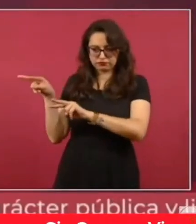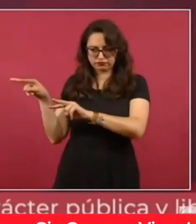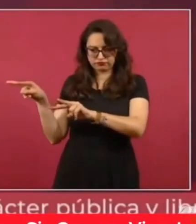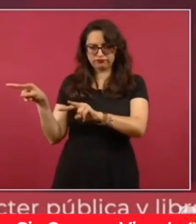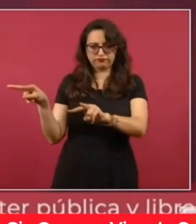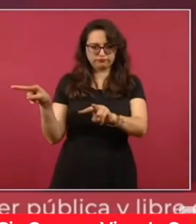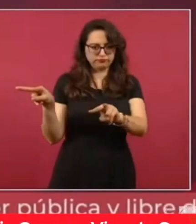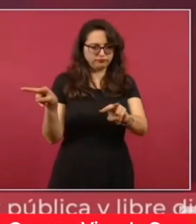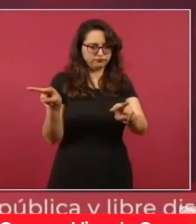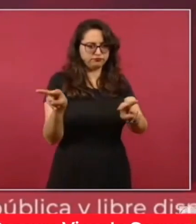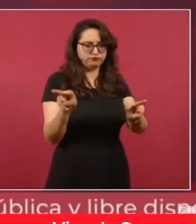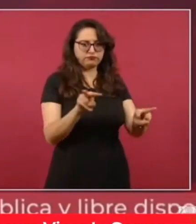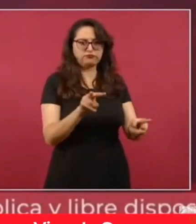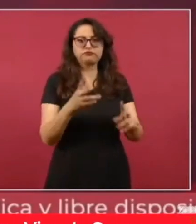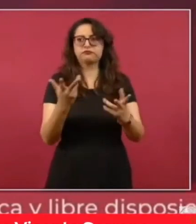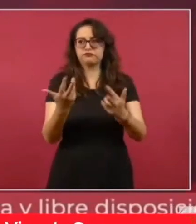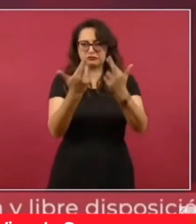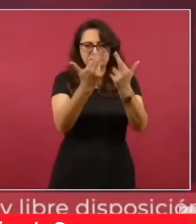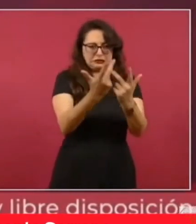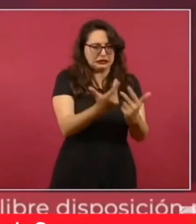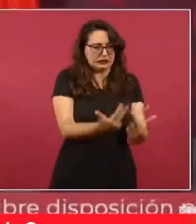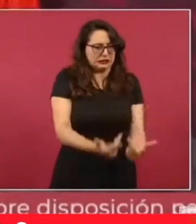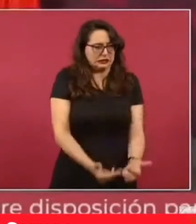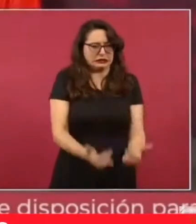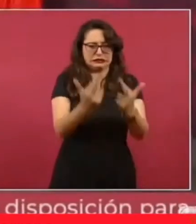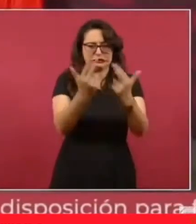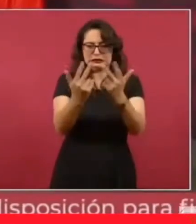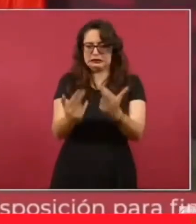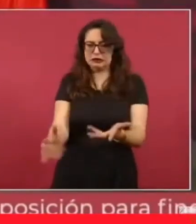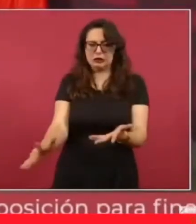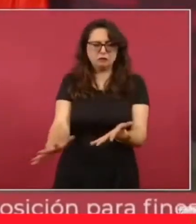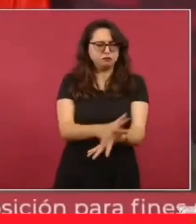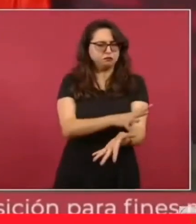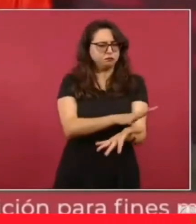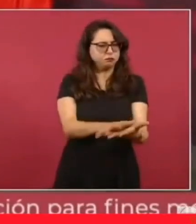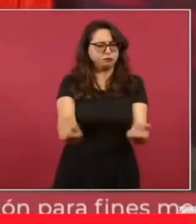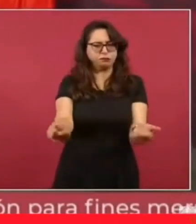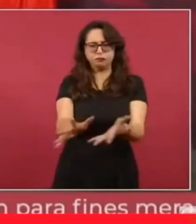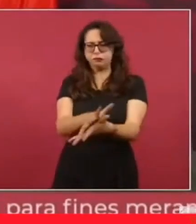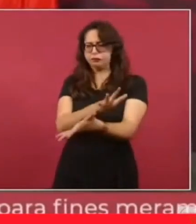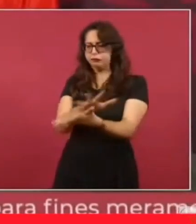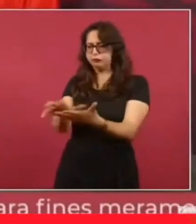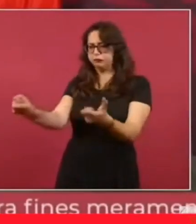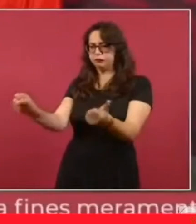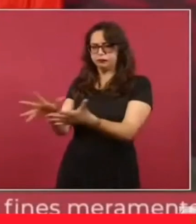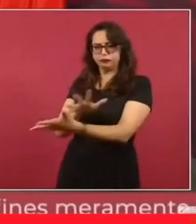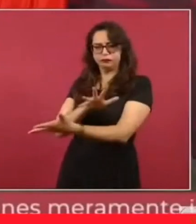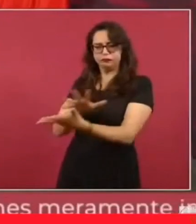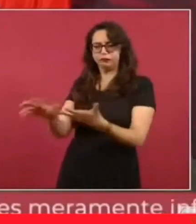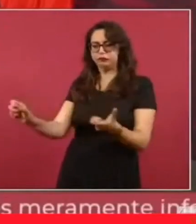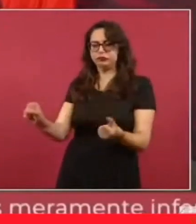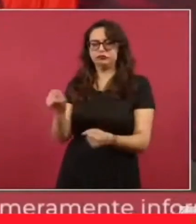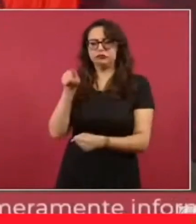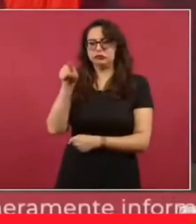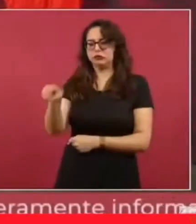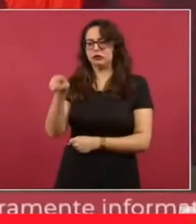la devastación causada por esta empresa estadounidense